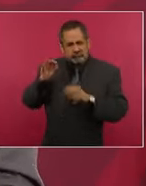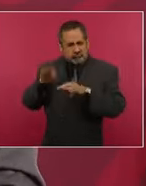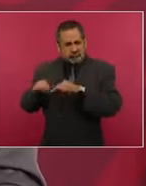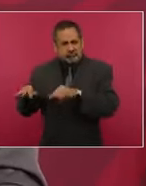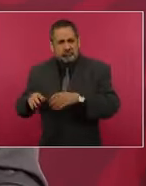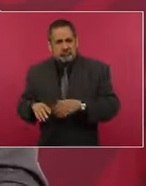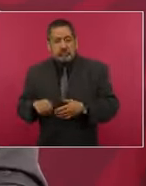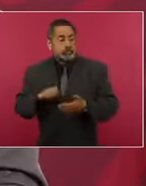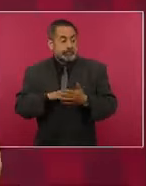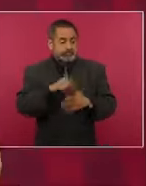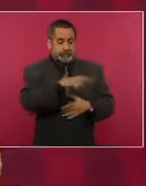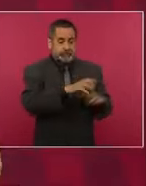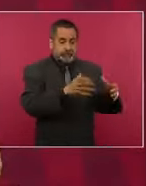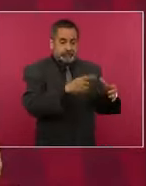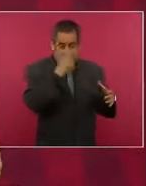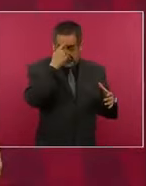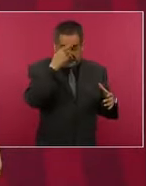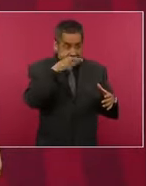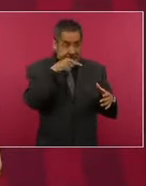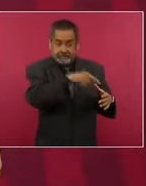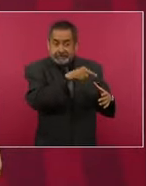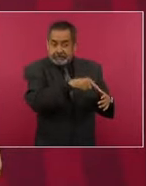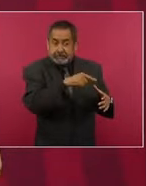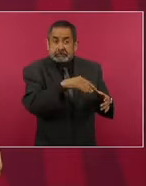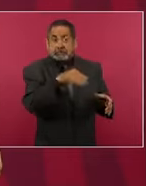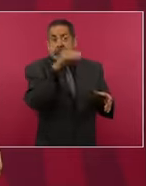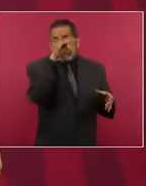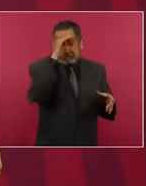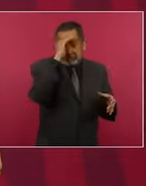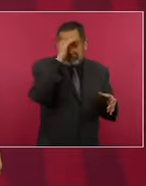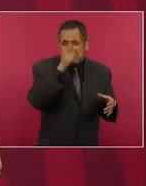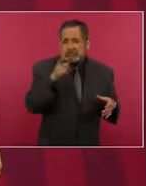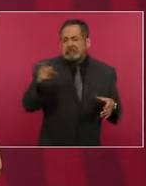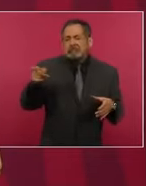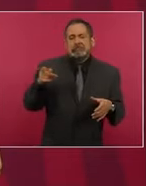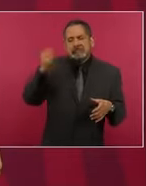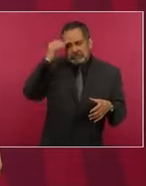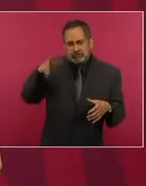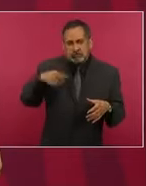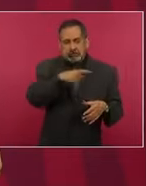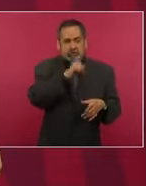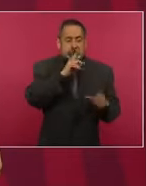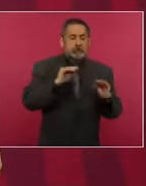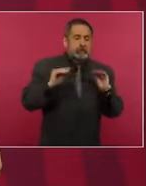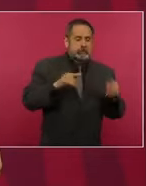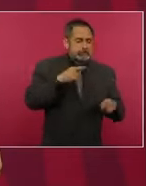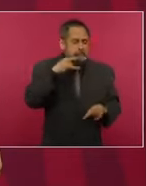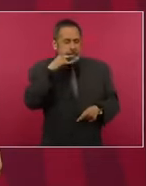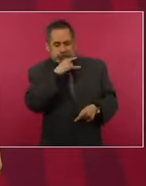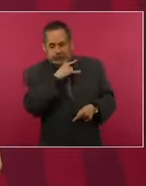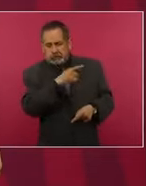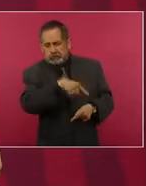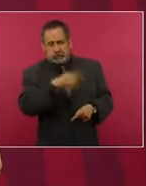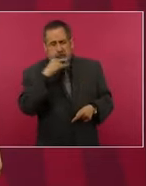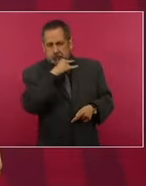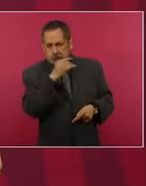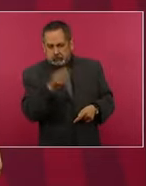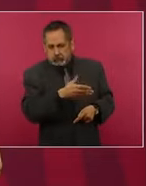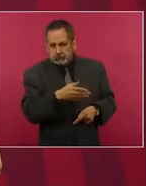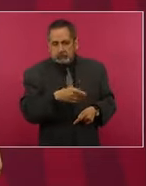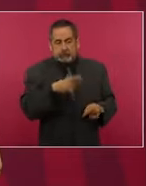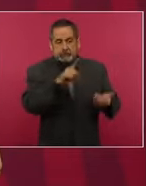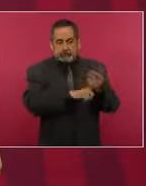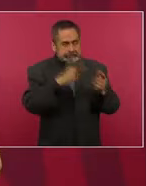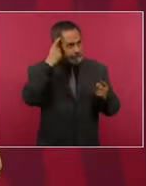Porque un conservador tiene esa idea. Ahora ya no lo dicen porque también son muy hipócritas, pero